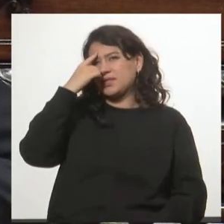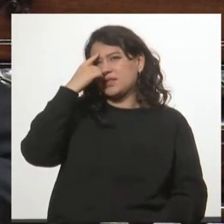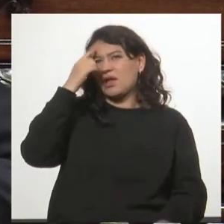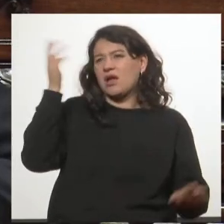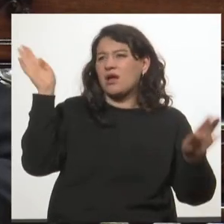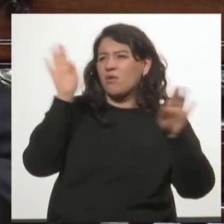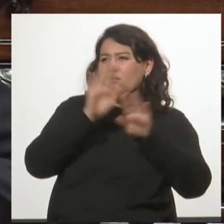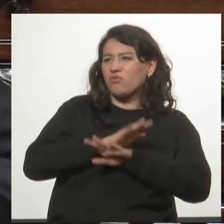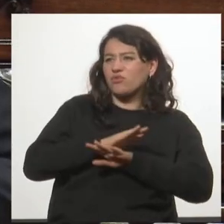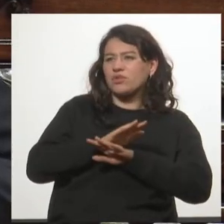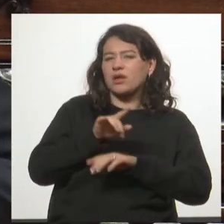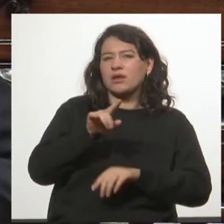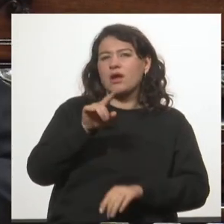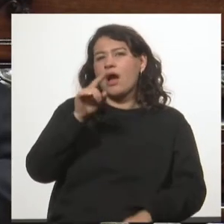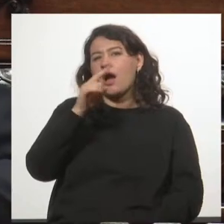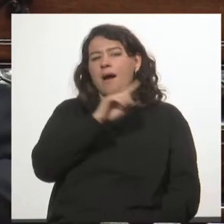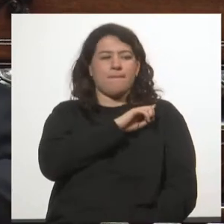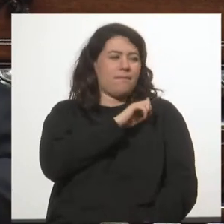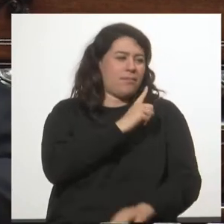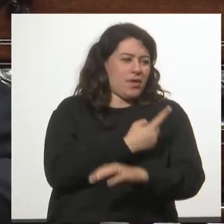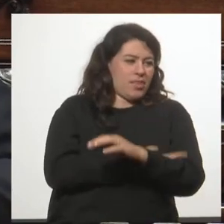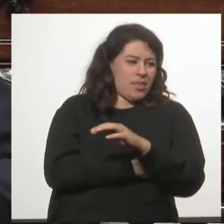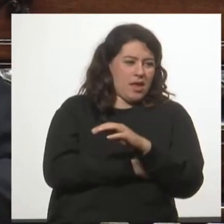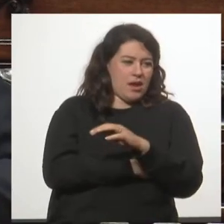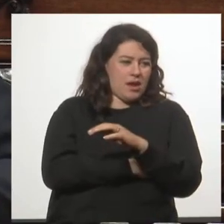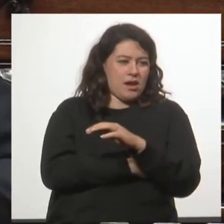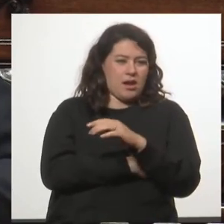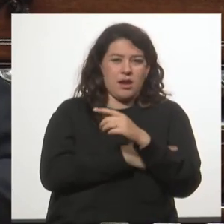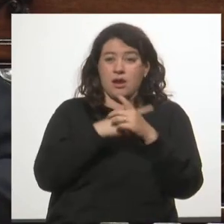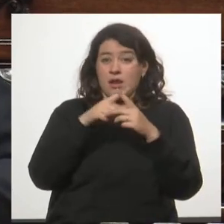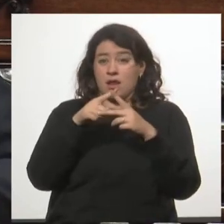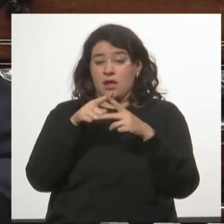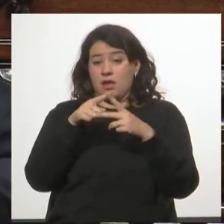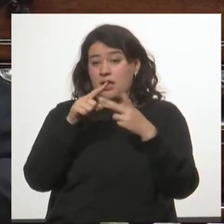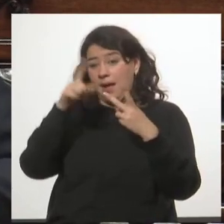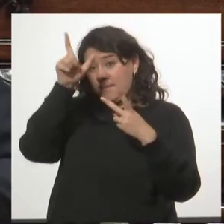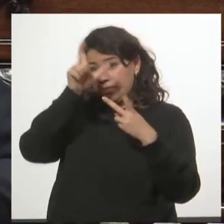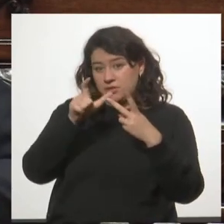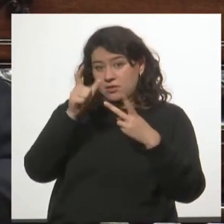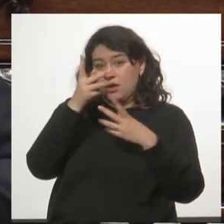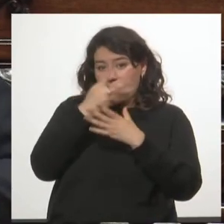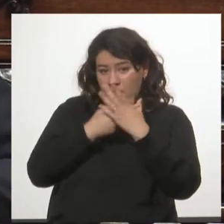poder y uno prácticamente lo mismo